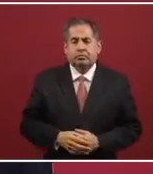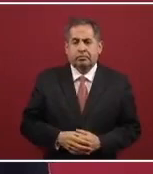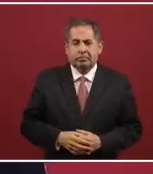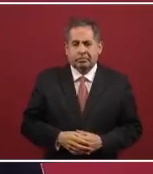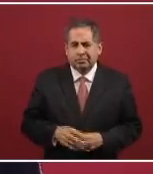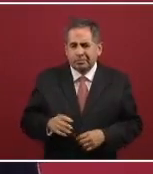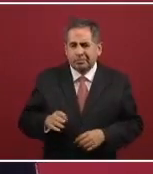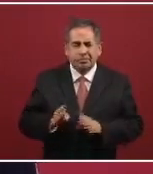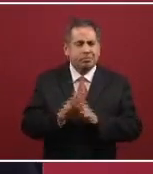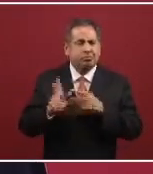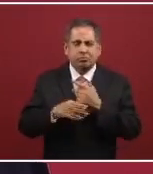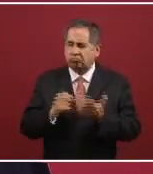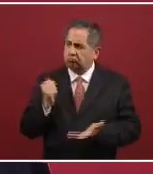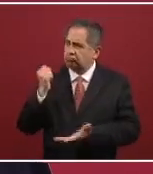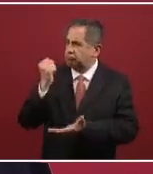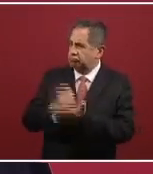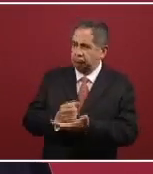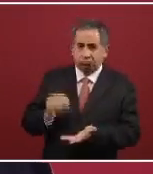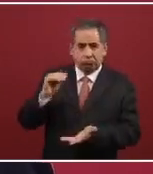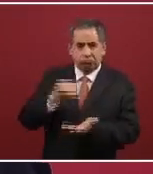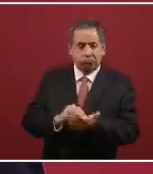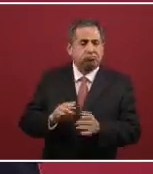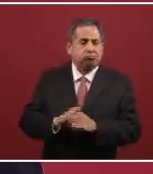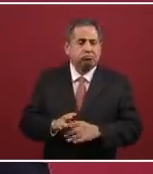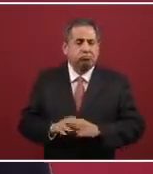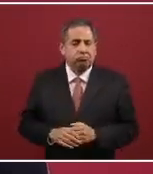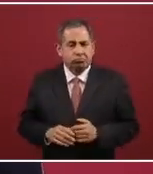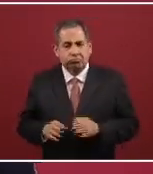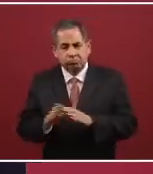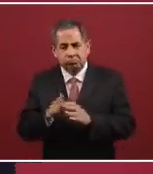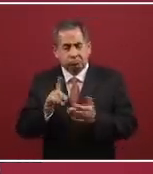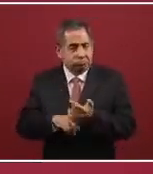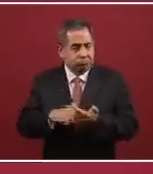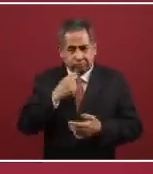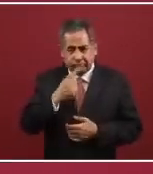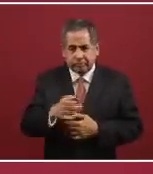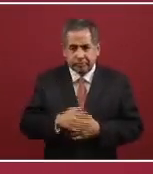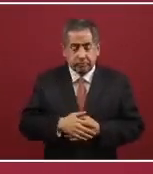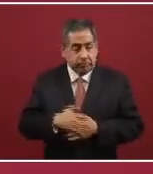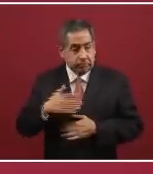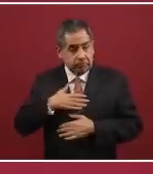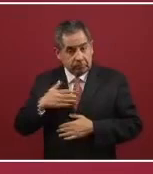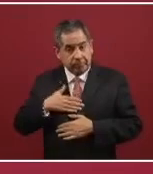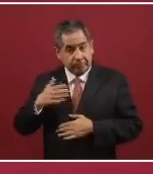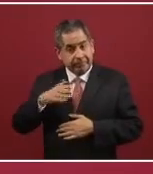O sea, ¿cómo vamos a imponer? Ahora sí, una obra. Si les digo, yo iba